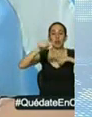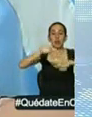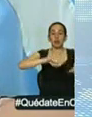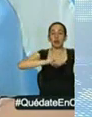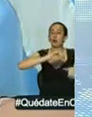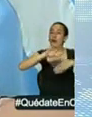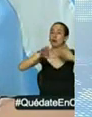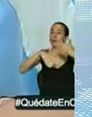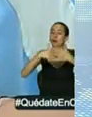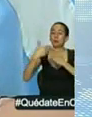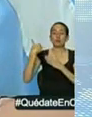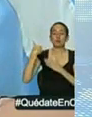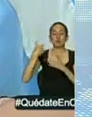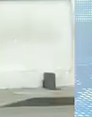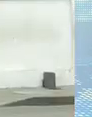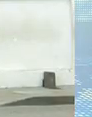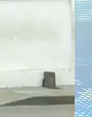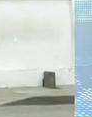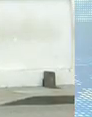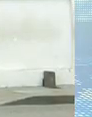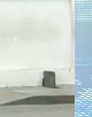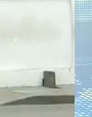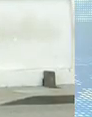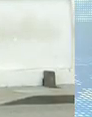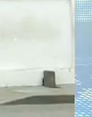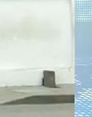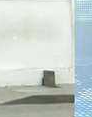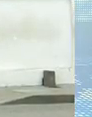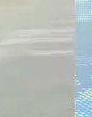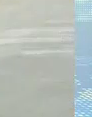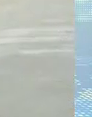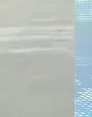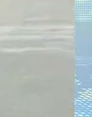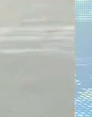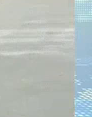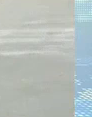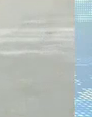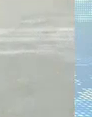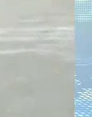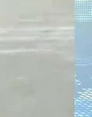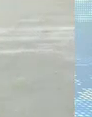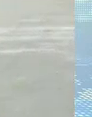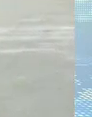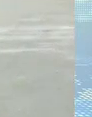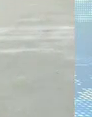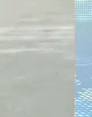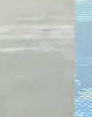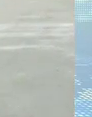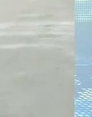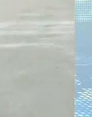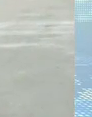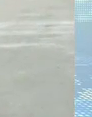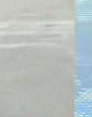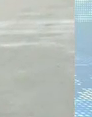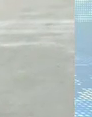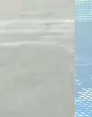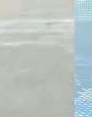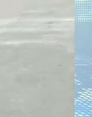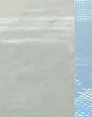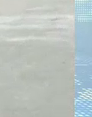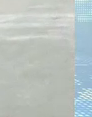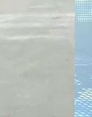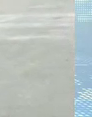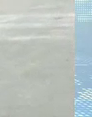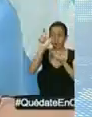Si los funcionarios, las autoridades, la gente que está de un lado o de otro, no